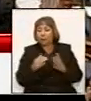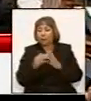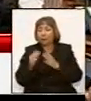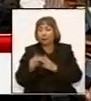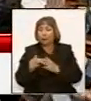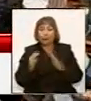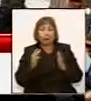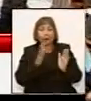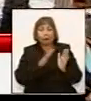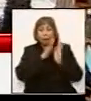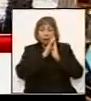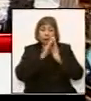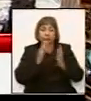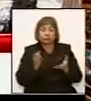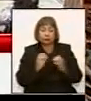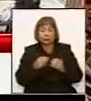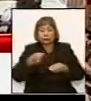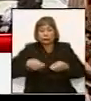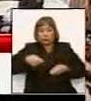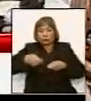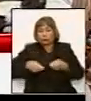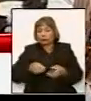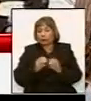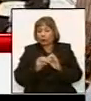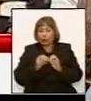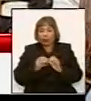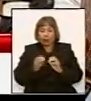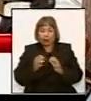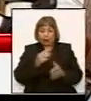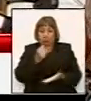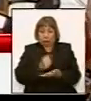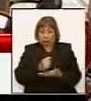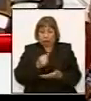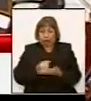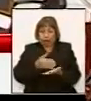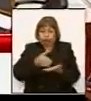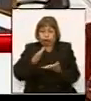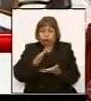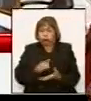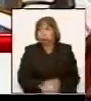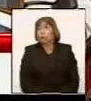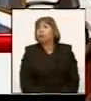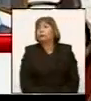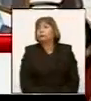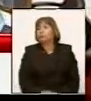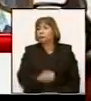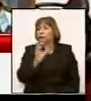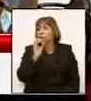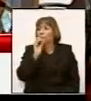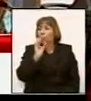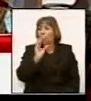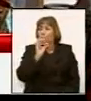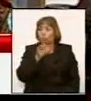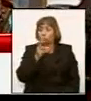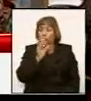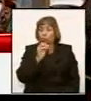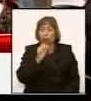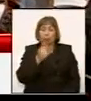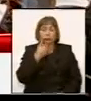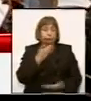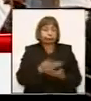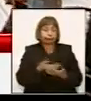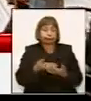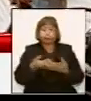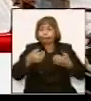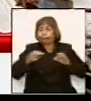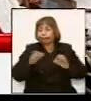uso habitacional o comercial y regula el proceso no contencioso de desalojo. Edgar Ochoa, de la Comisión de Vivienda, añadió que la propuesta